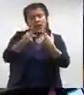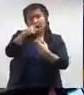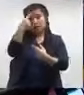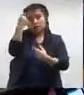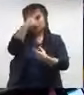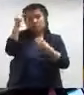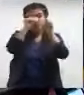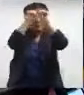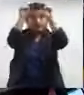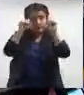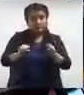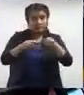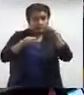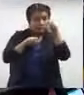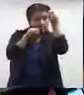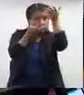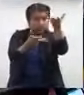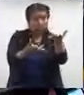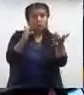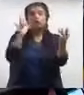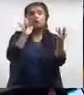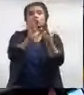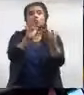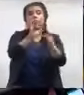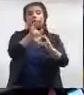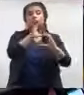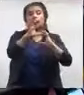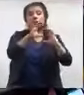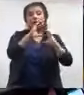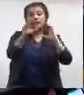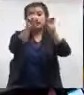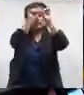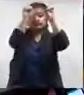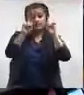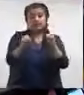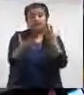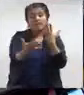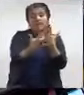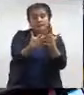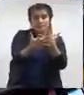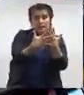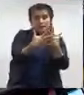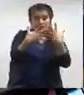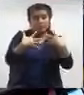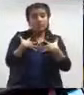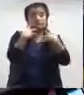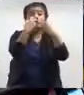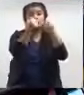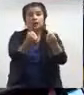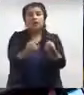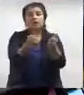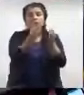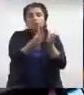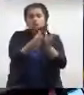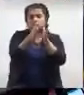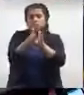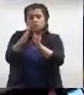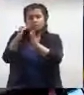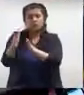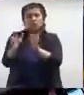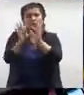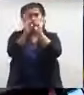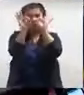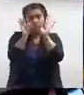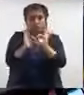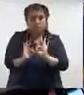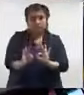los sistemas de información y telecomunicaciones en el sistema penitenciario para fortalecer los procesos de